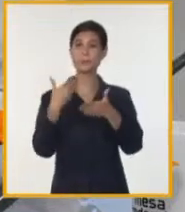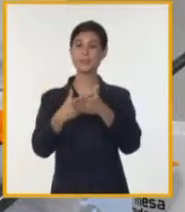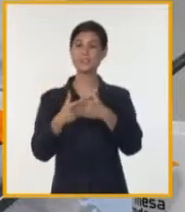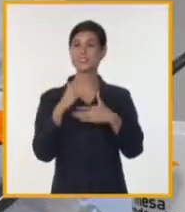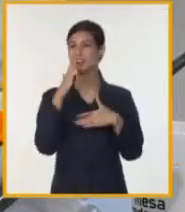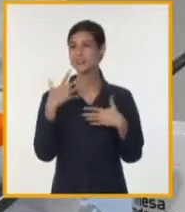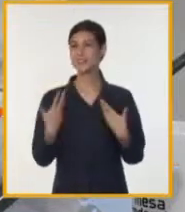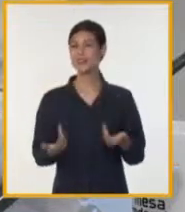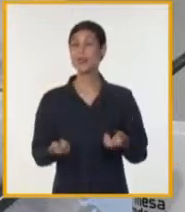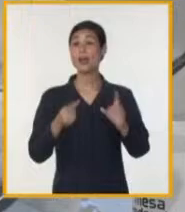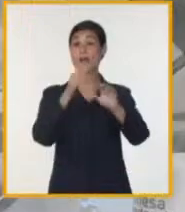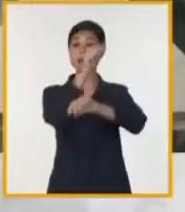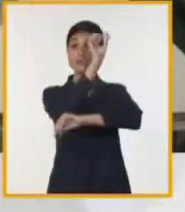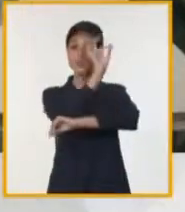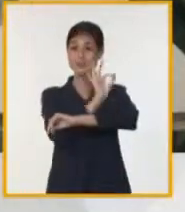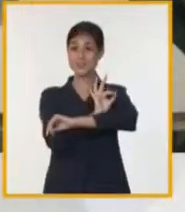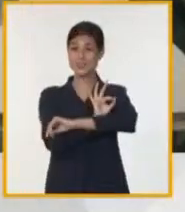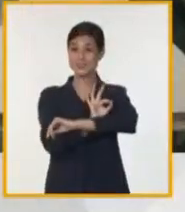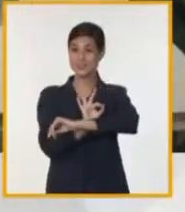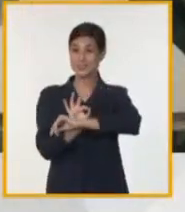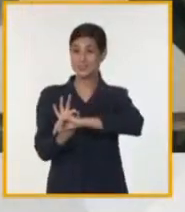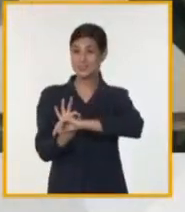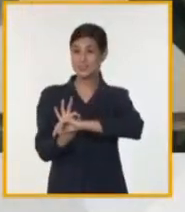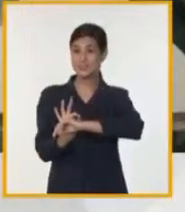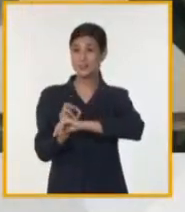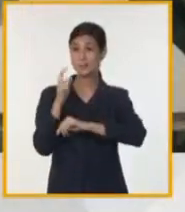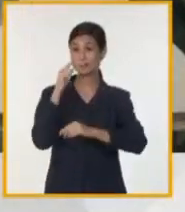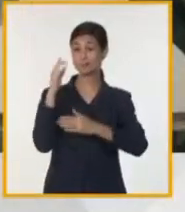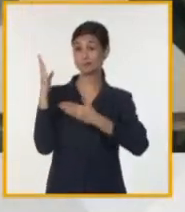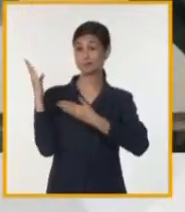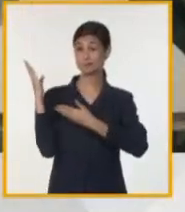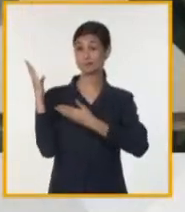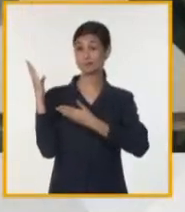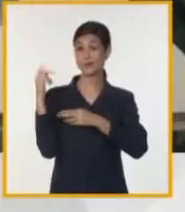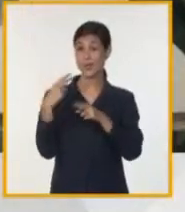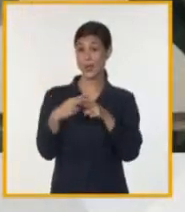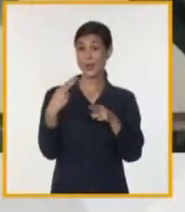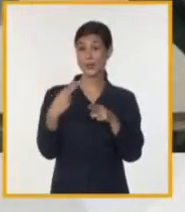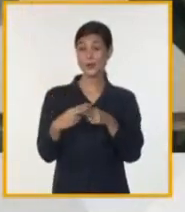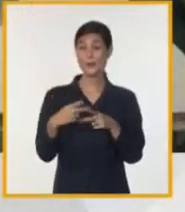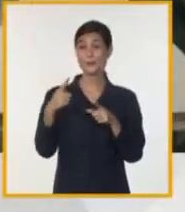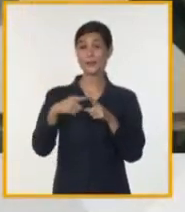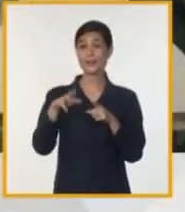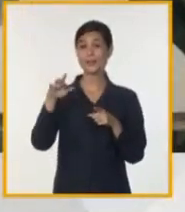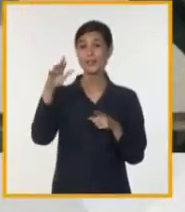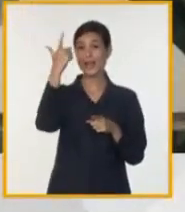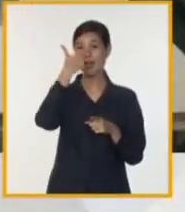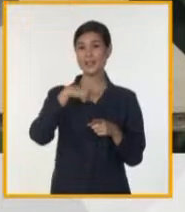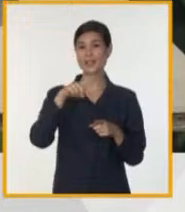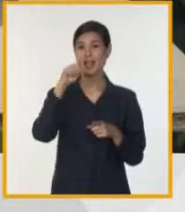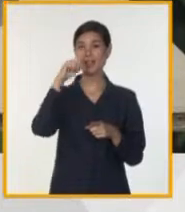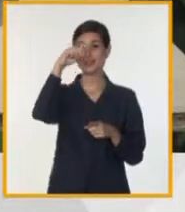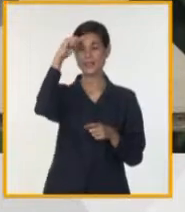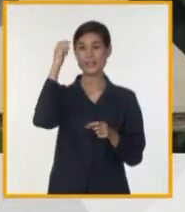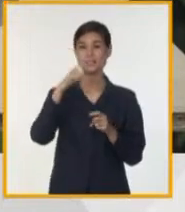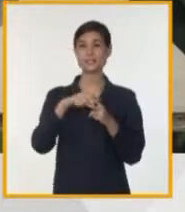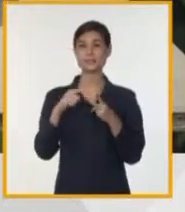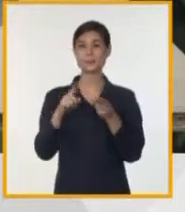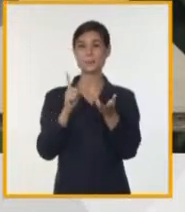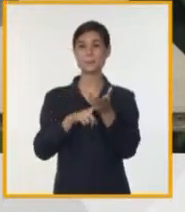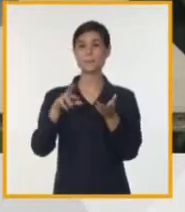Muy especializada, hace diseños geniales, tiene contrataciones incluso en la zona de desarrollo de